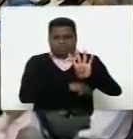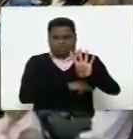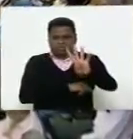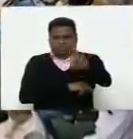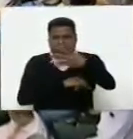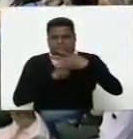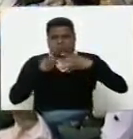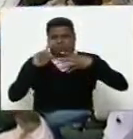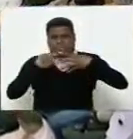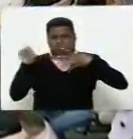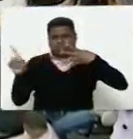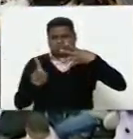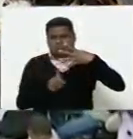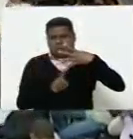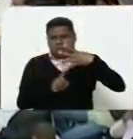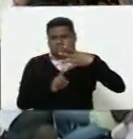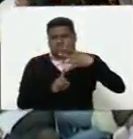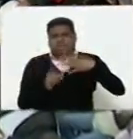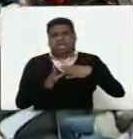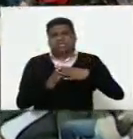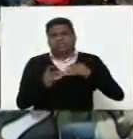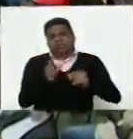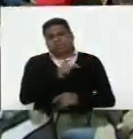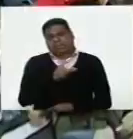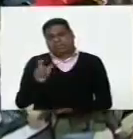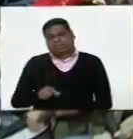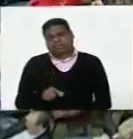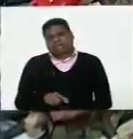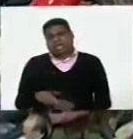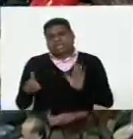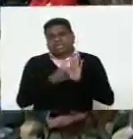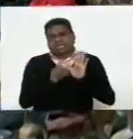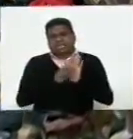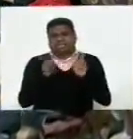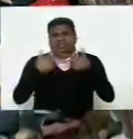gestantes tienen derecho a decidir de forma libre,